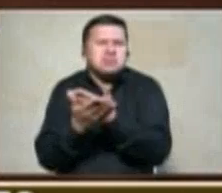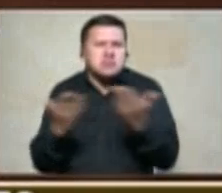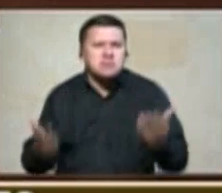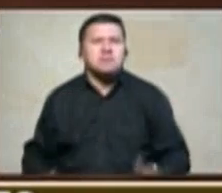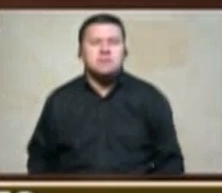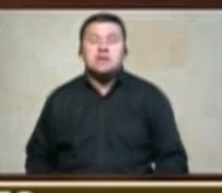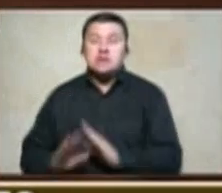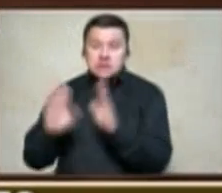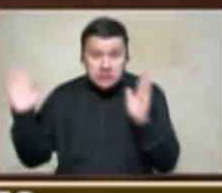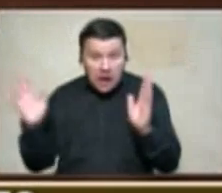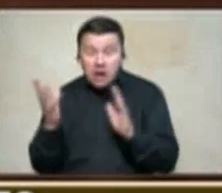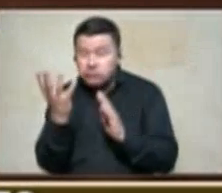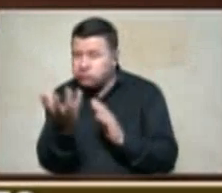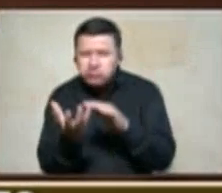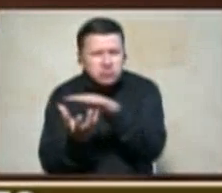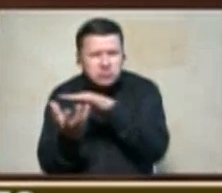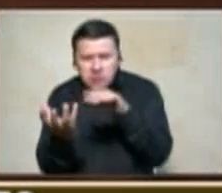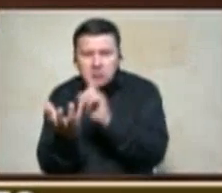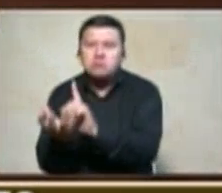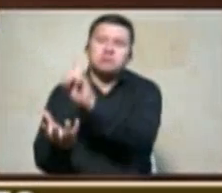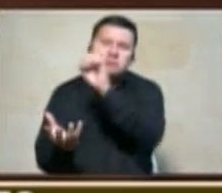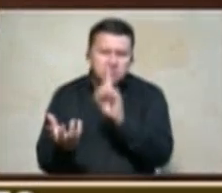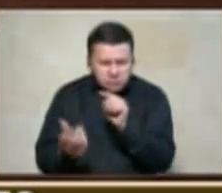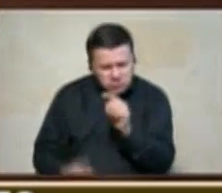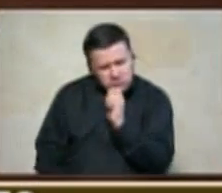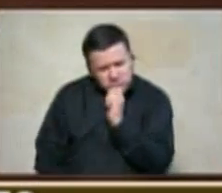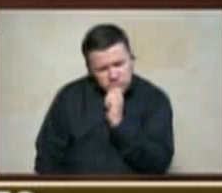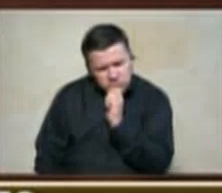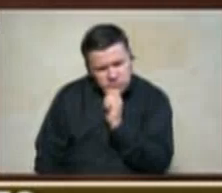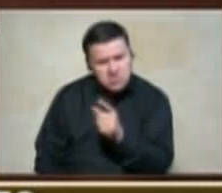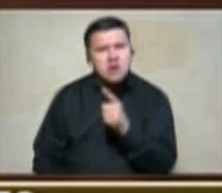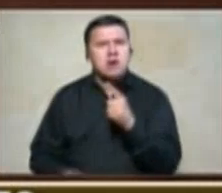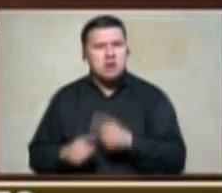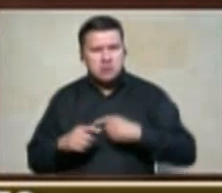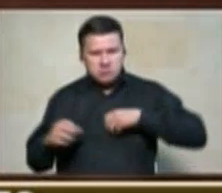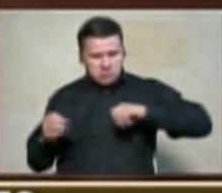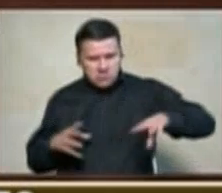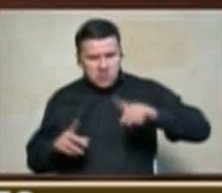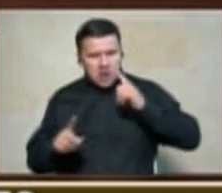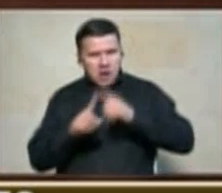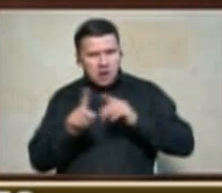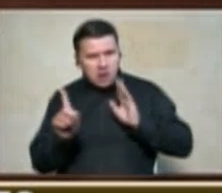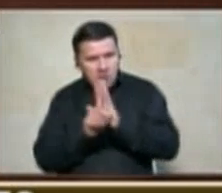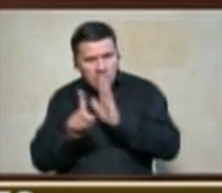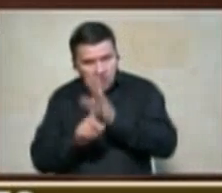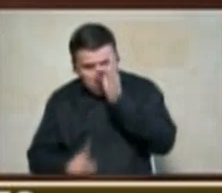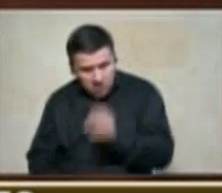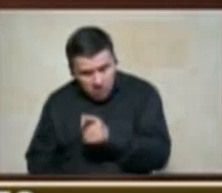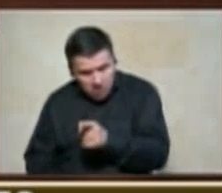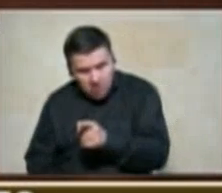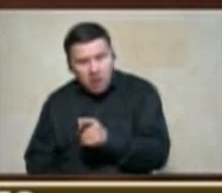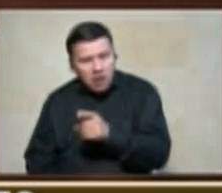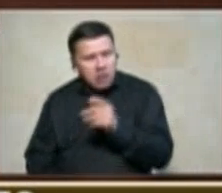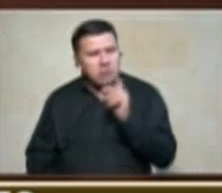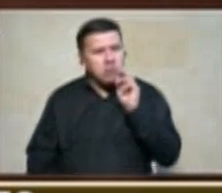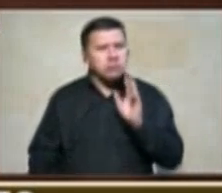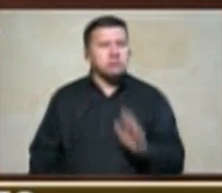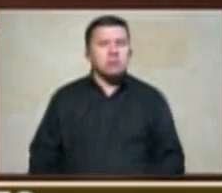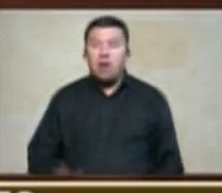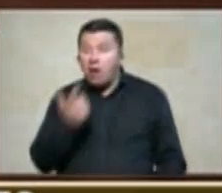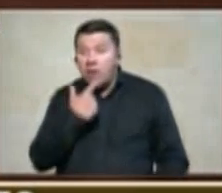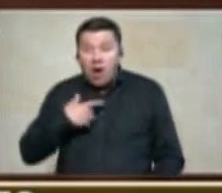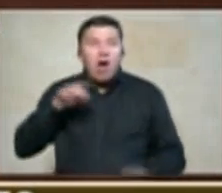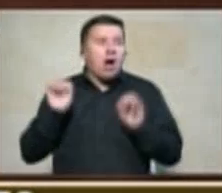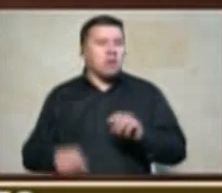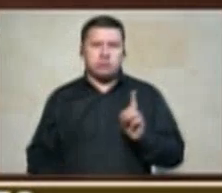el caso como tal, si a la persona sí salió de allí por cuenta de la violencia. Ustedes vieron el